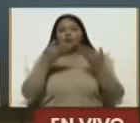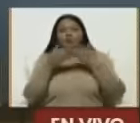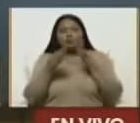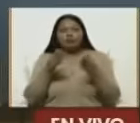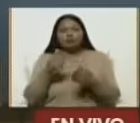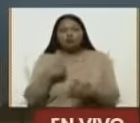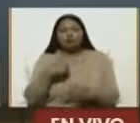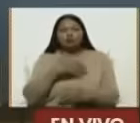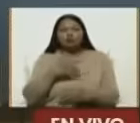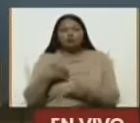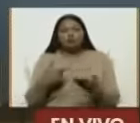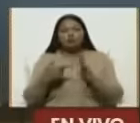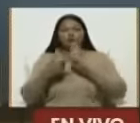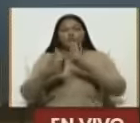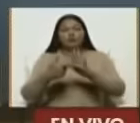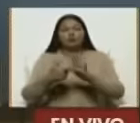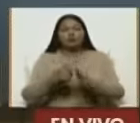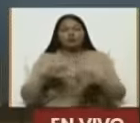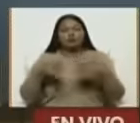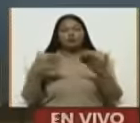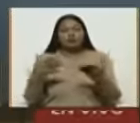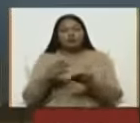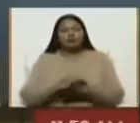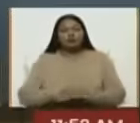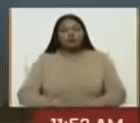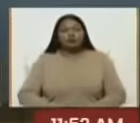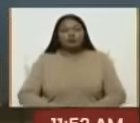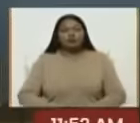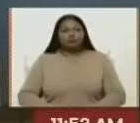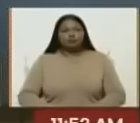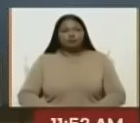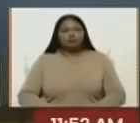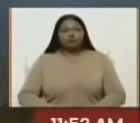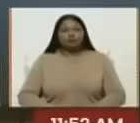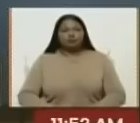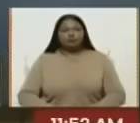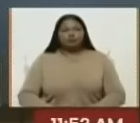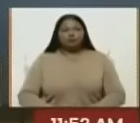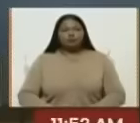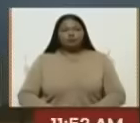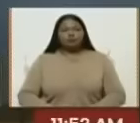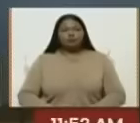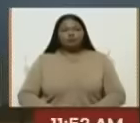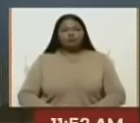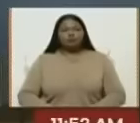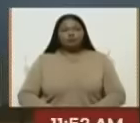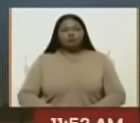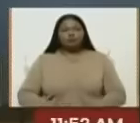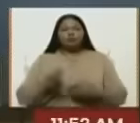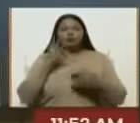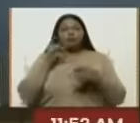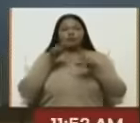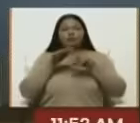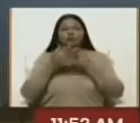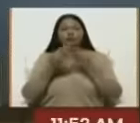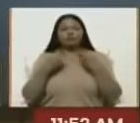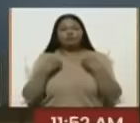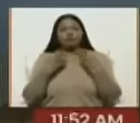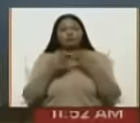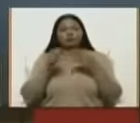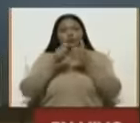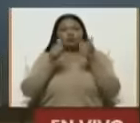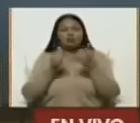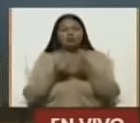quiero destacar que en el caso que nos ocupa del sabotaje al sistema eléctrico, un grupo